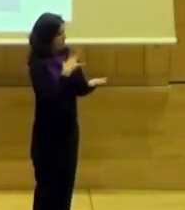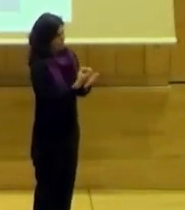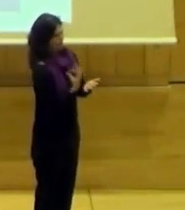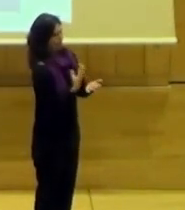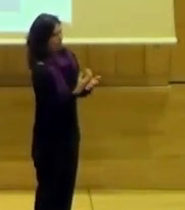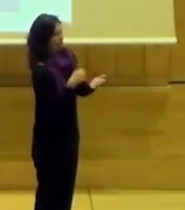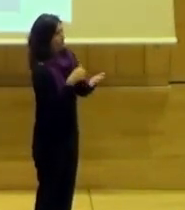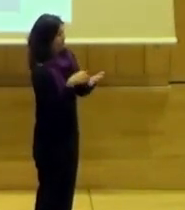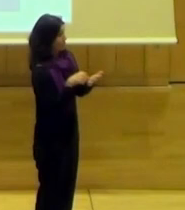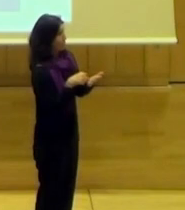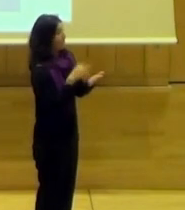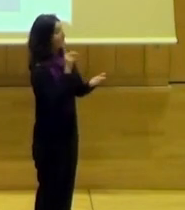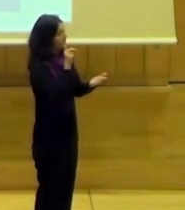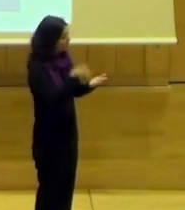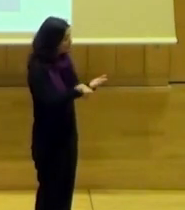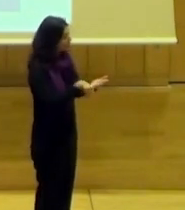en inglés, pudieran,